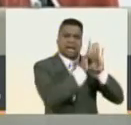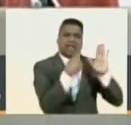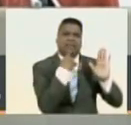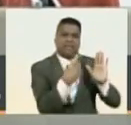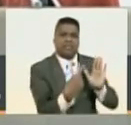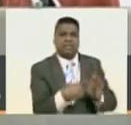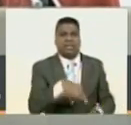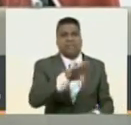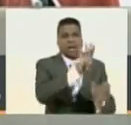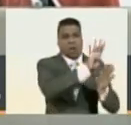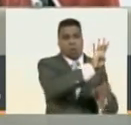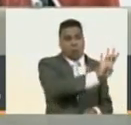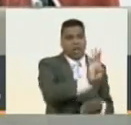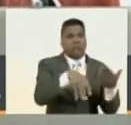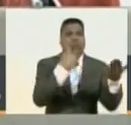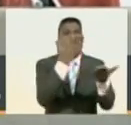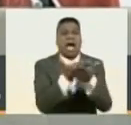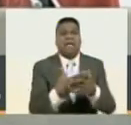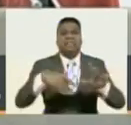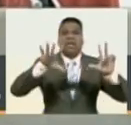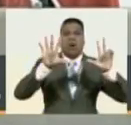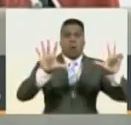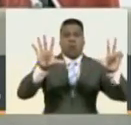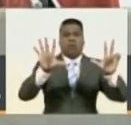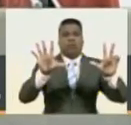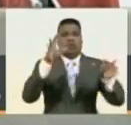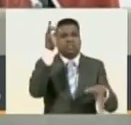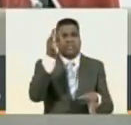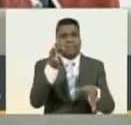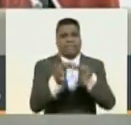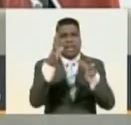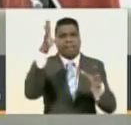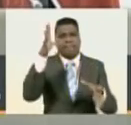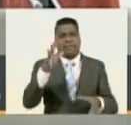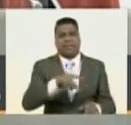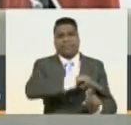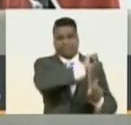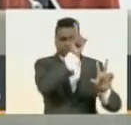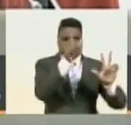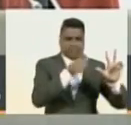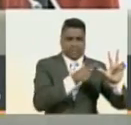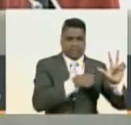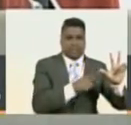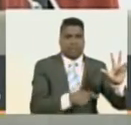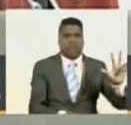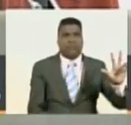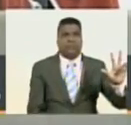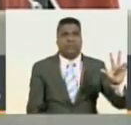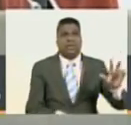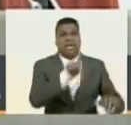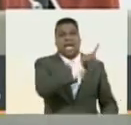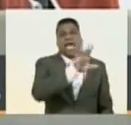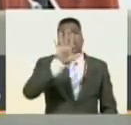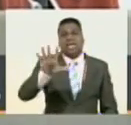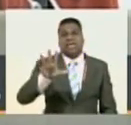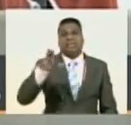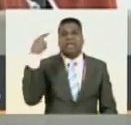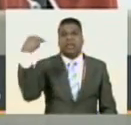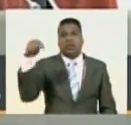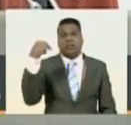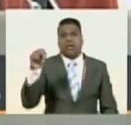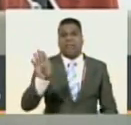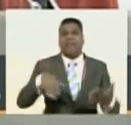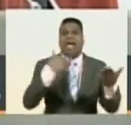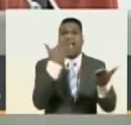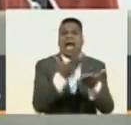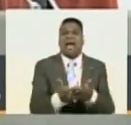el 4 y el 8 de septiembre. La campaña electoral queda para el 15 de noviembre al 7